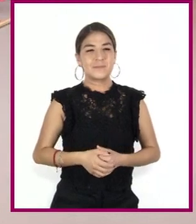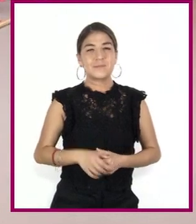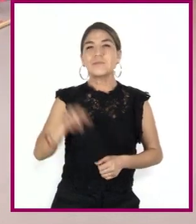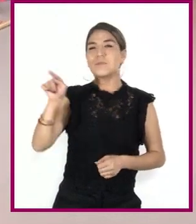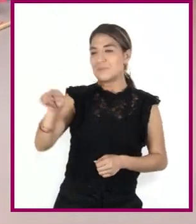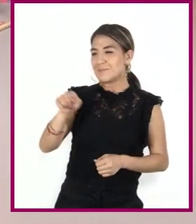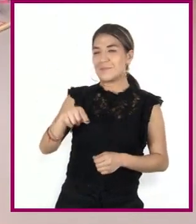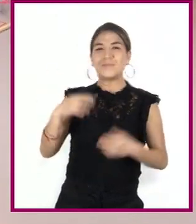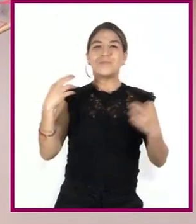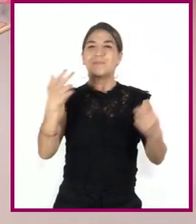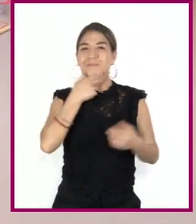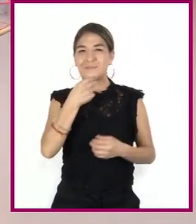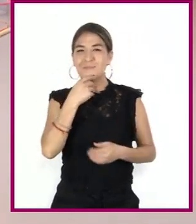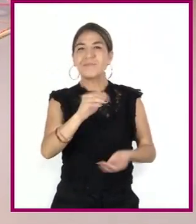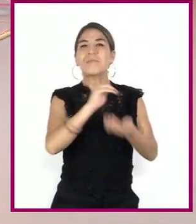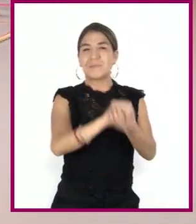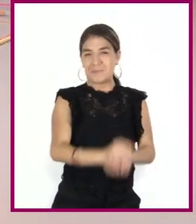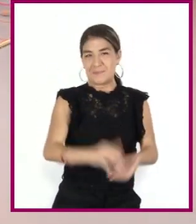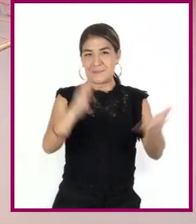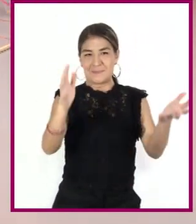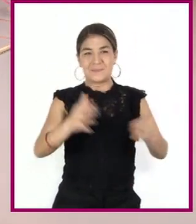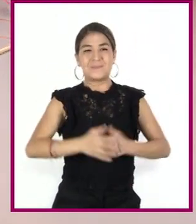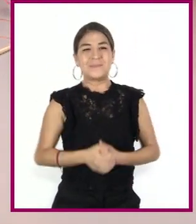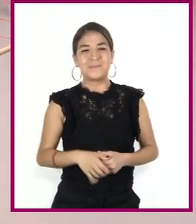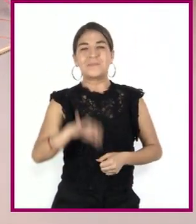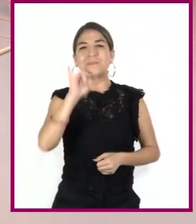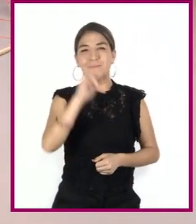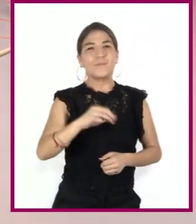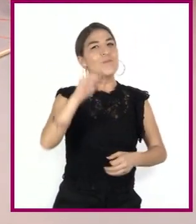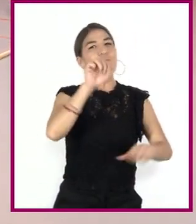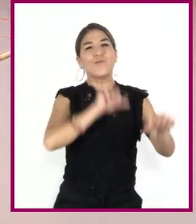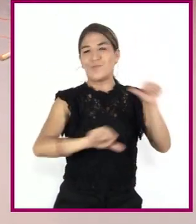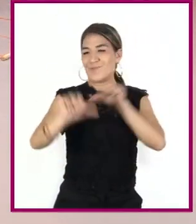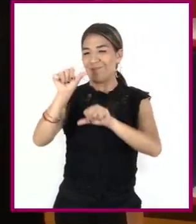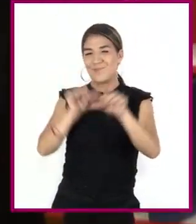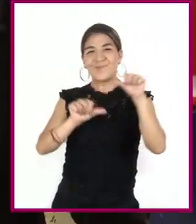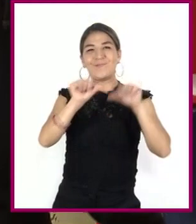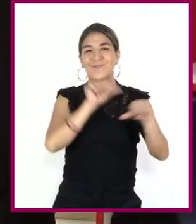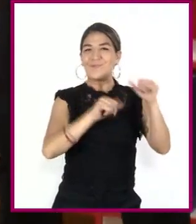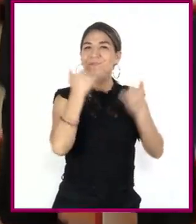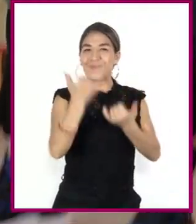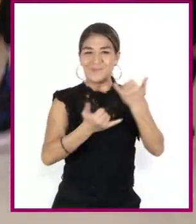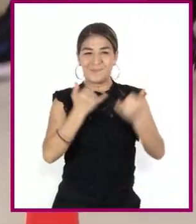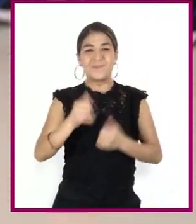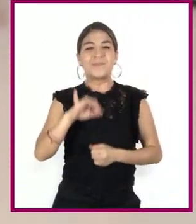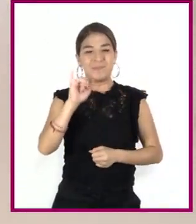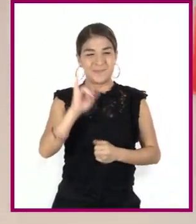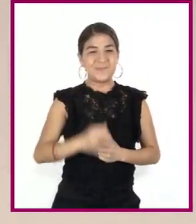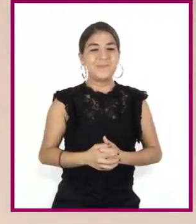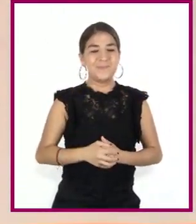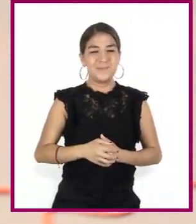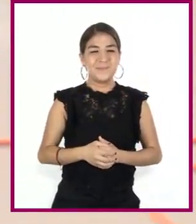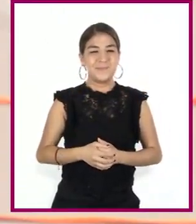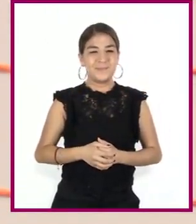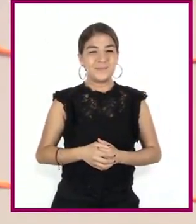tú haces el siguiente lanzamiento? Así todos vamos participando. Exactamente.